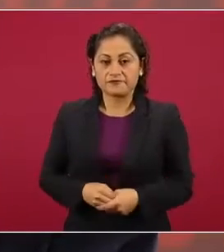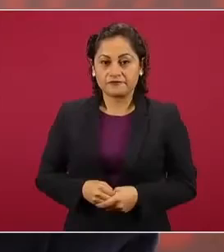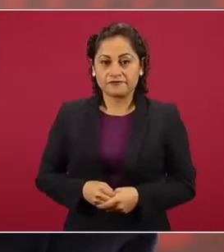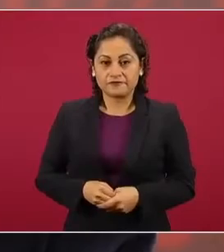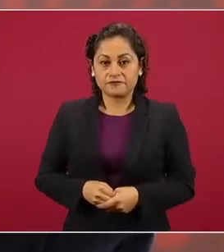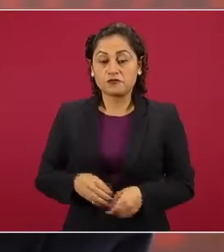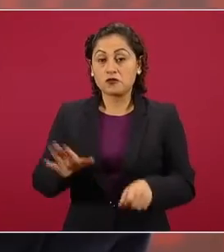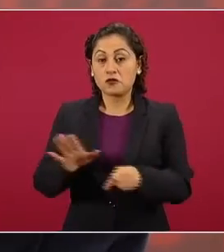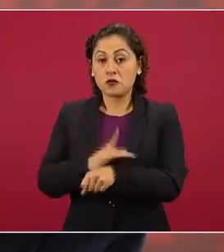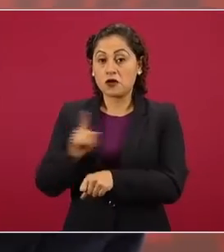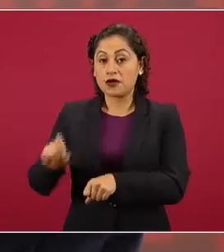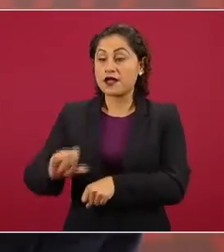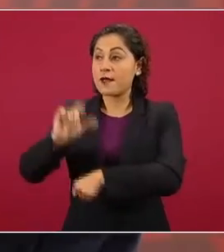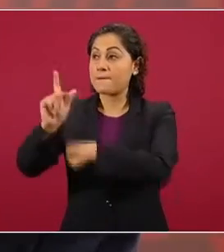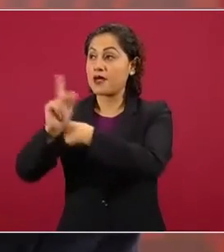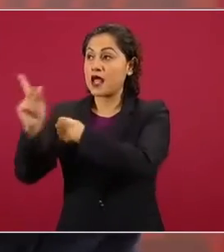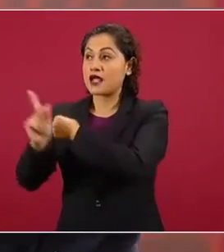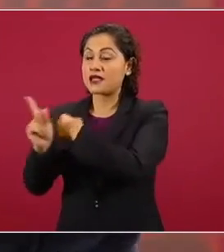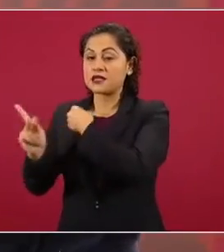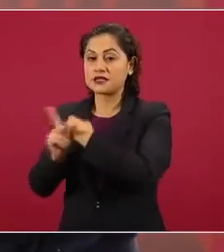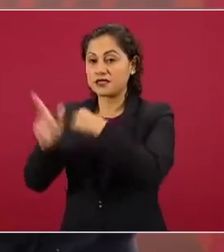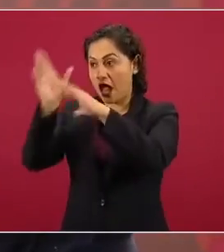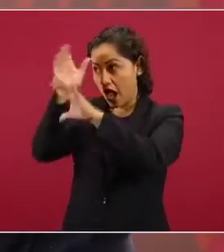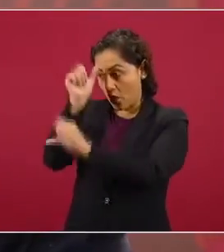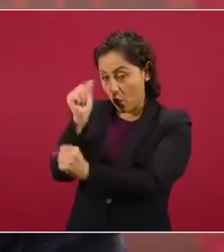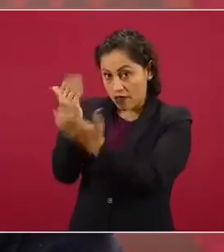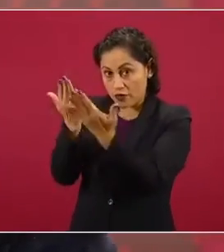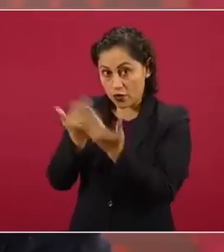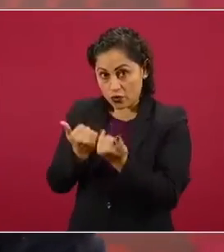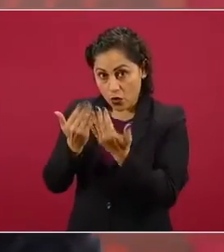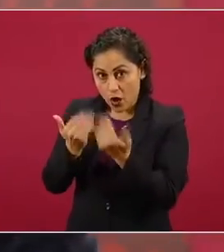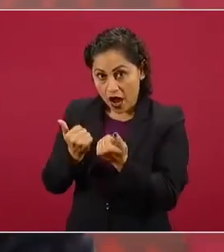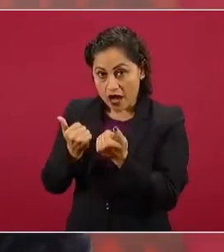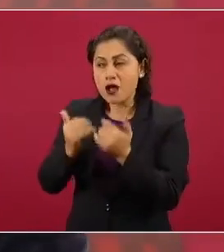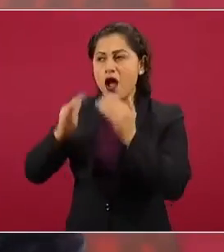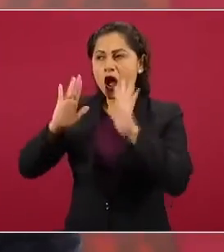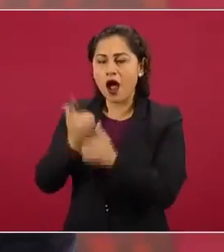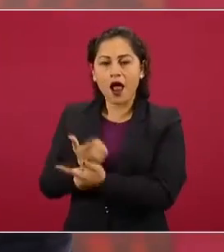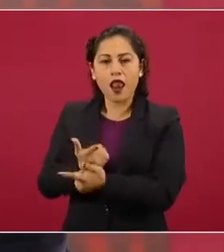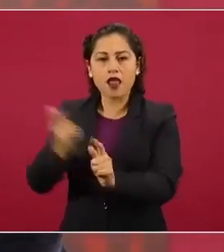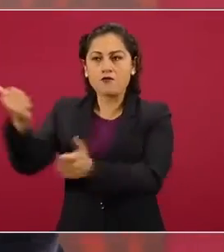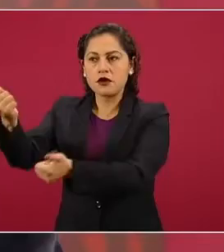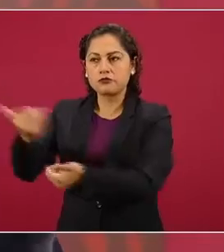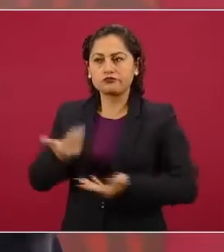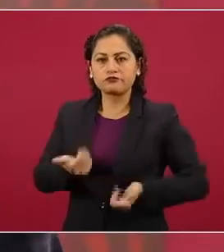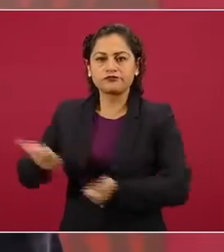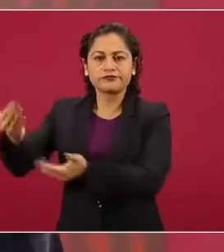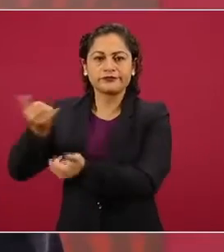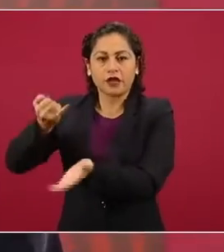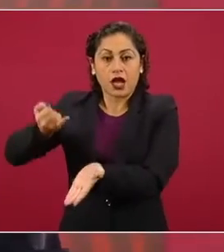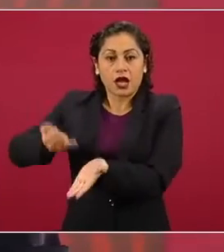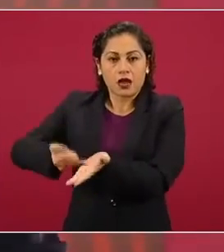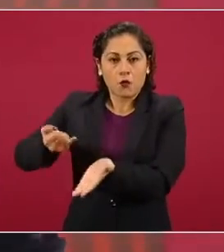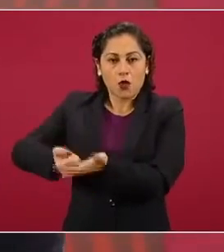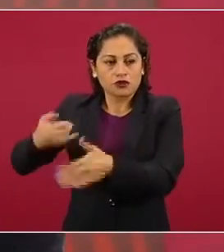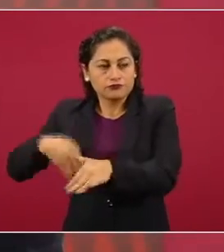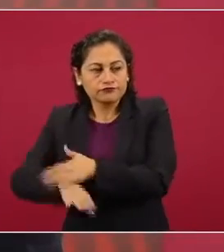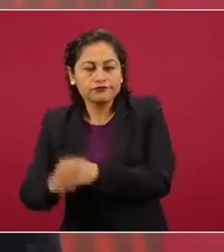comerciales. Es decir, no se va a cobrar impuesto por la importación.